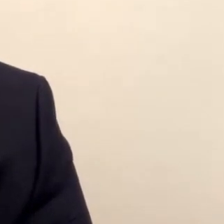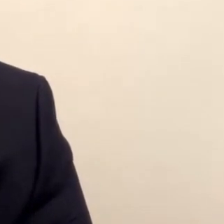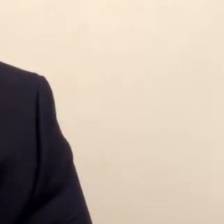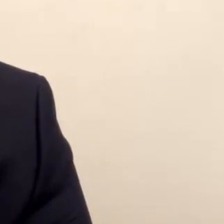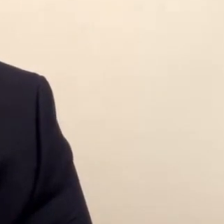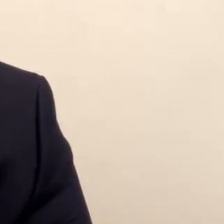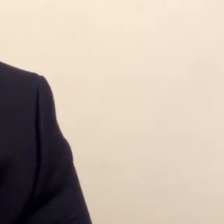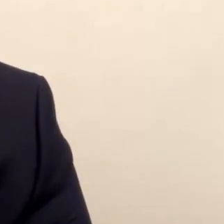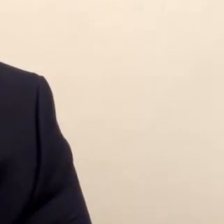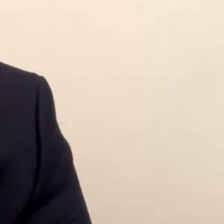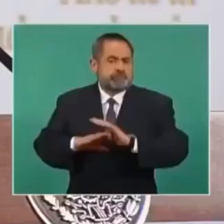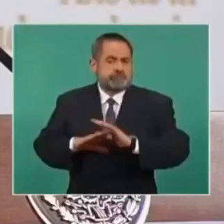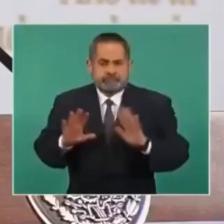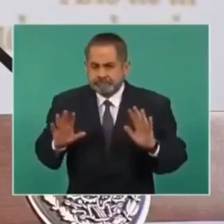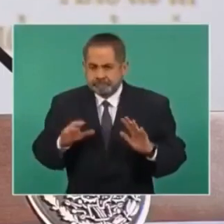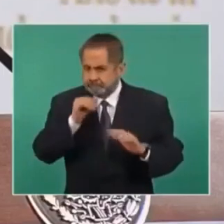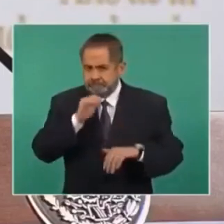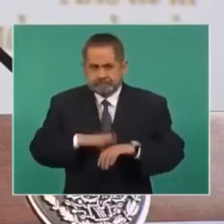presidente Andrés Manuel López Obrador.